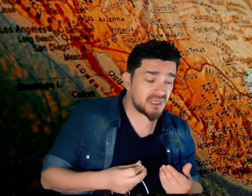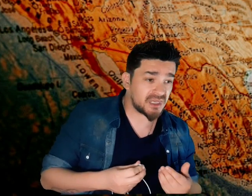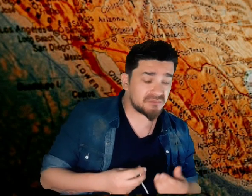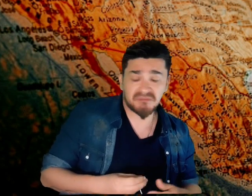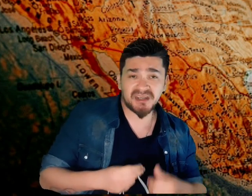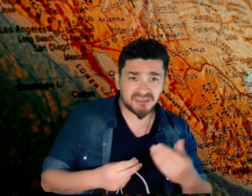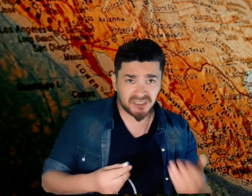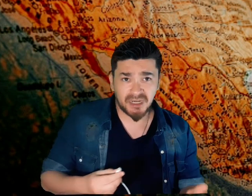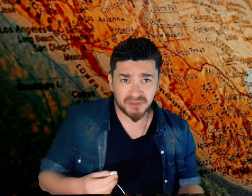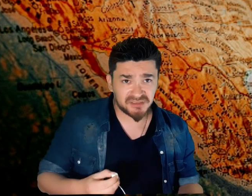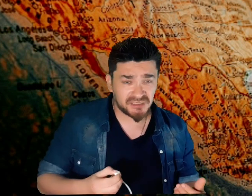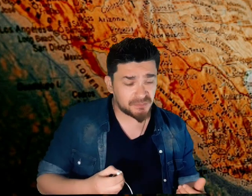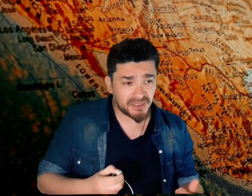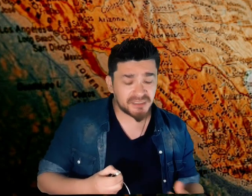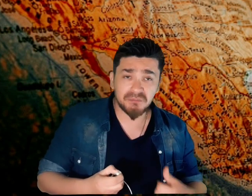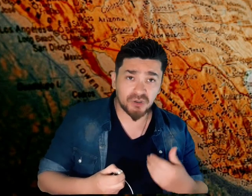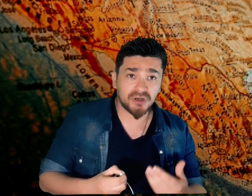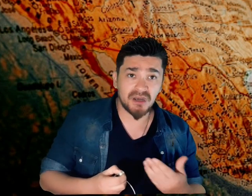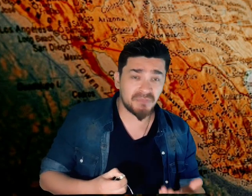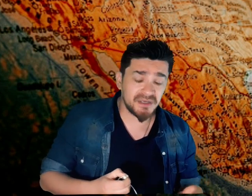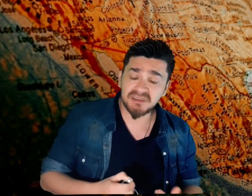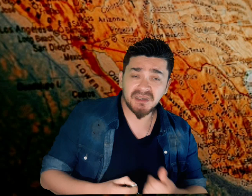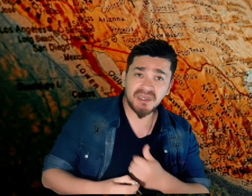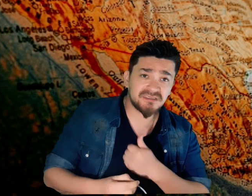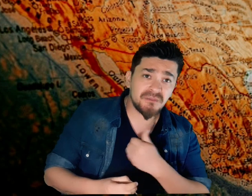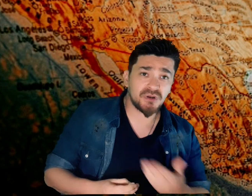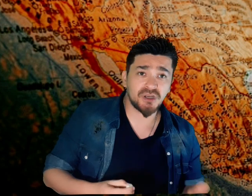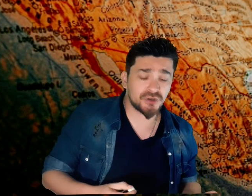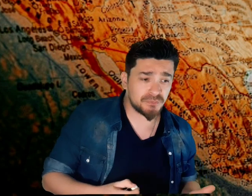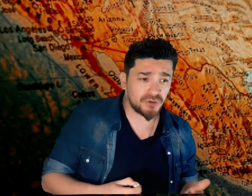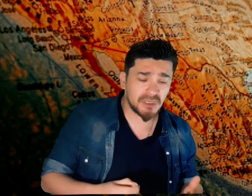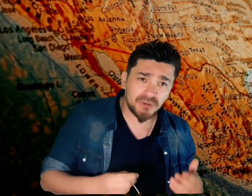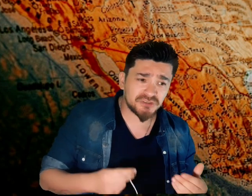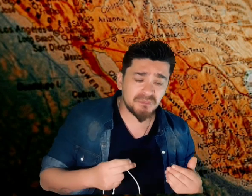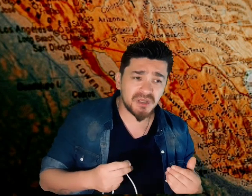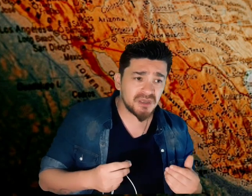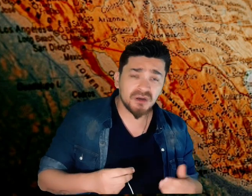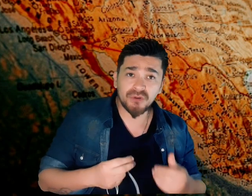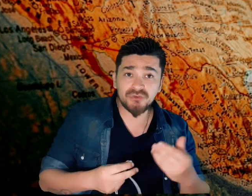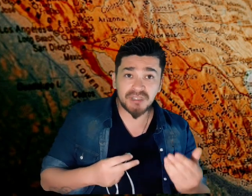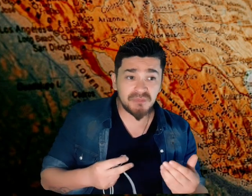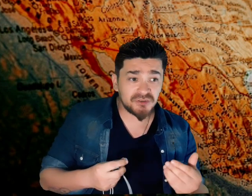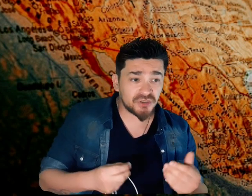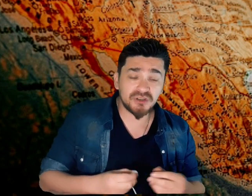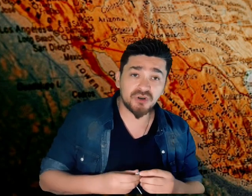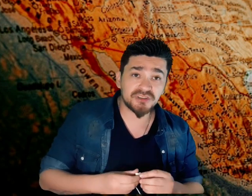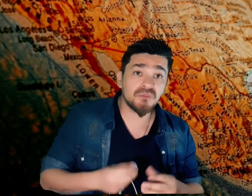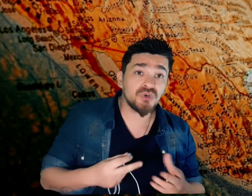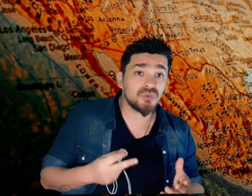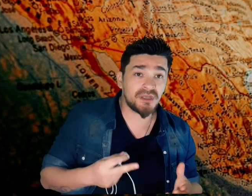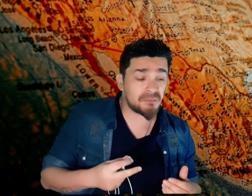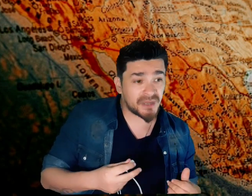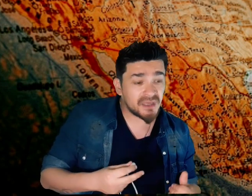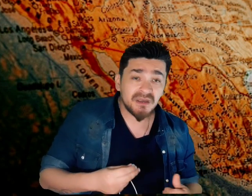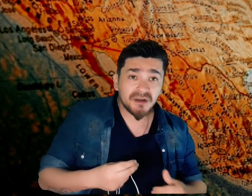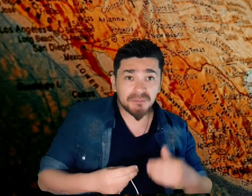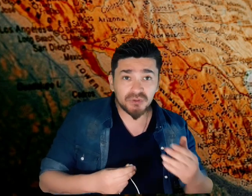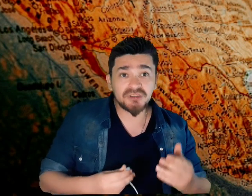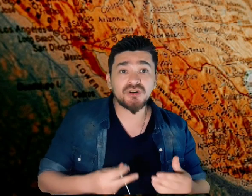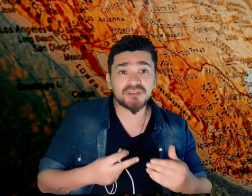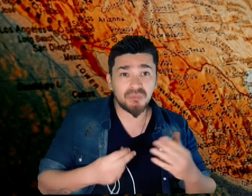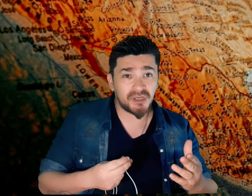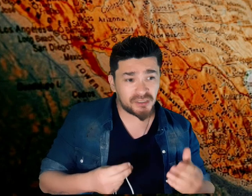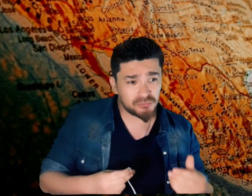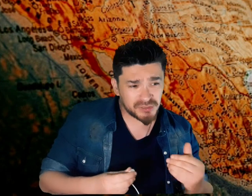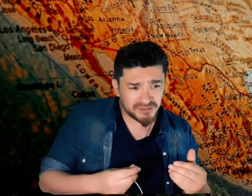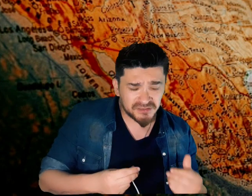corresponde exigirle al presidente para estar mejor en el país, es siempre lo que corresponde, pero siempre con fundamentos, ¿no? Hay cosas muy buenas para